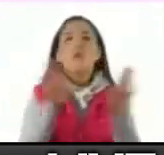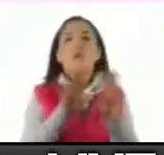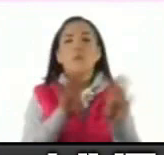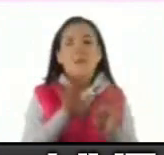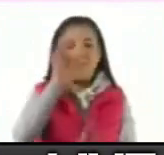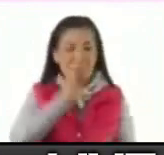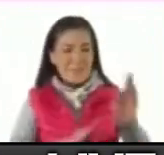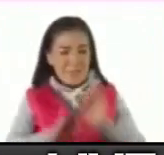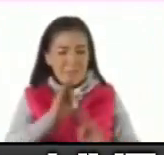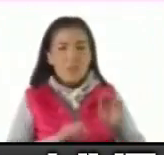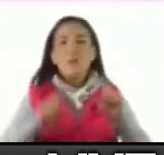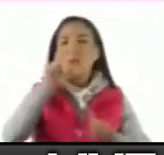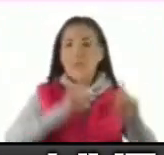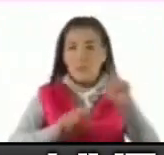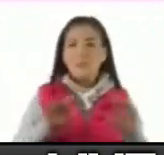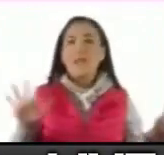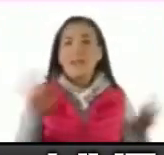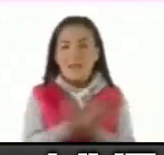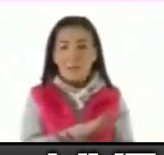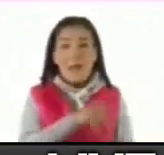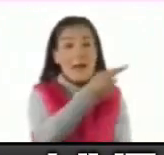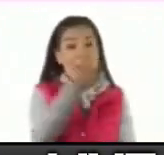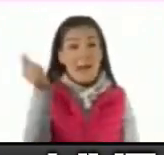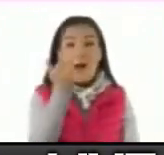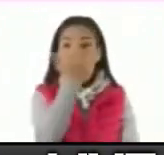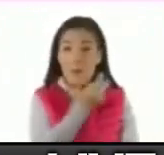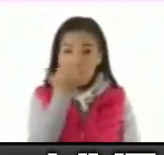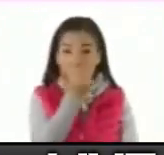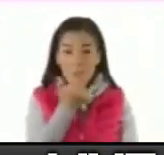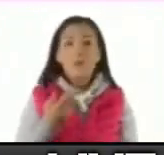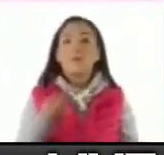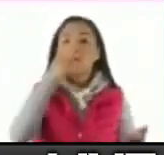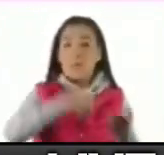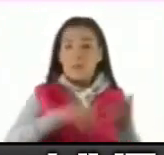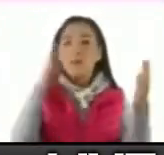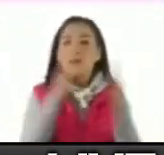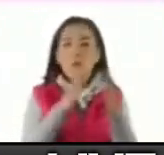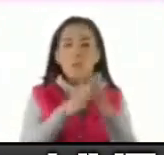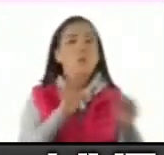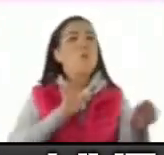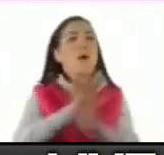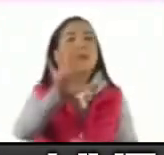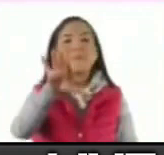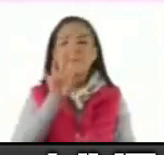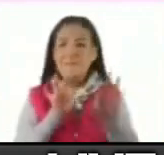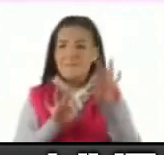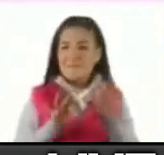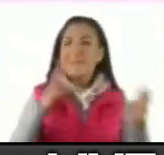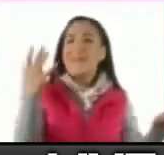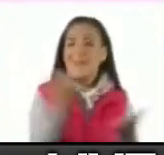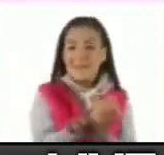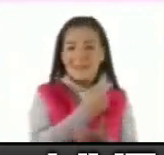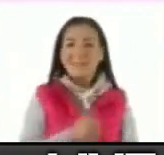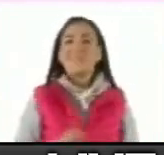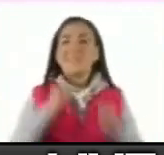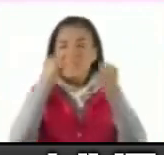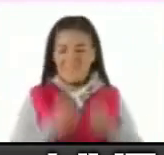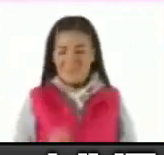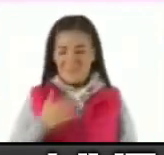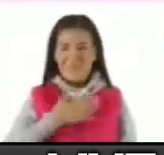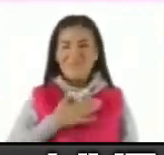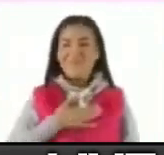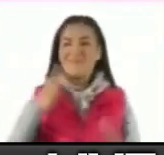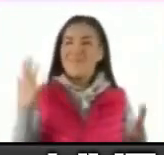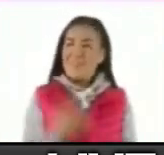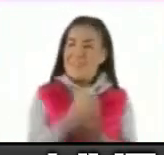físicos y químicos. Las alumnas y alumnos en casa van a elegir al ganador, aunque estoy segura que seré